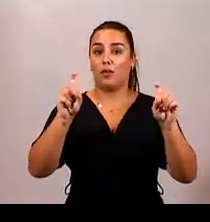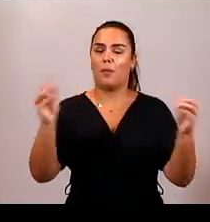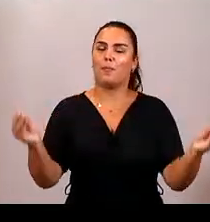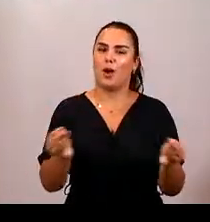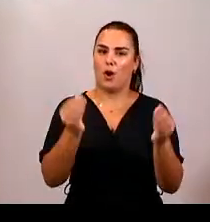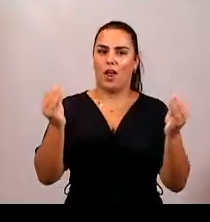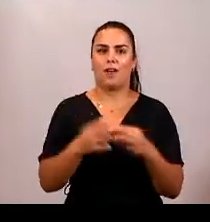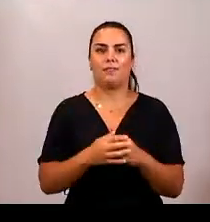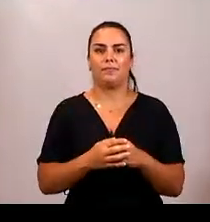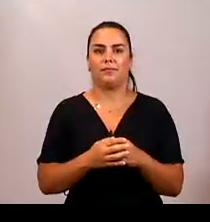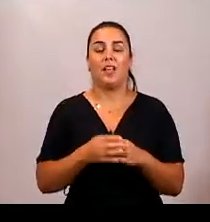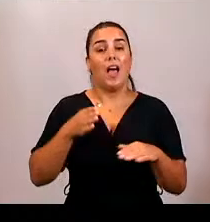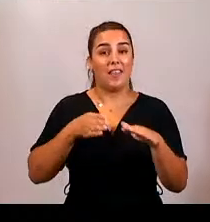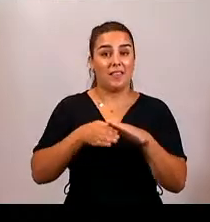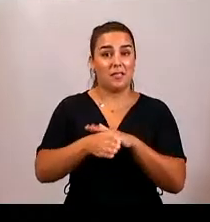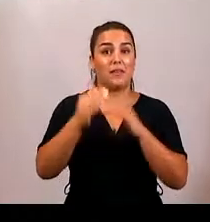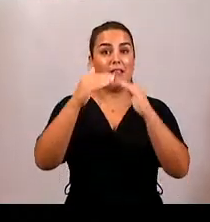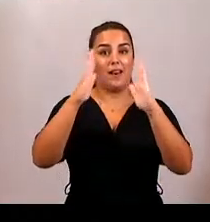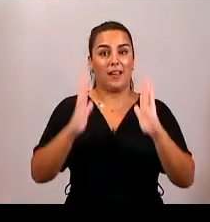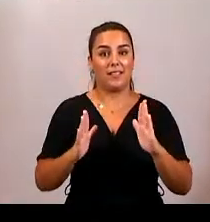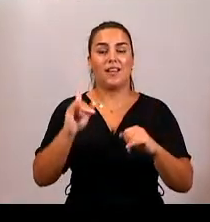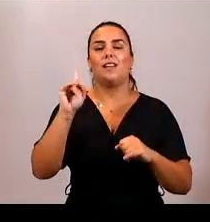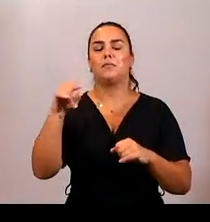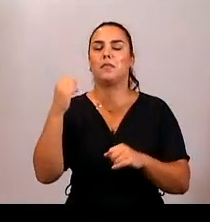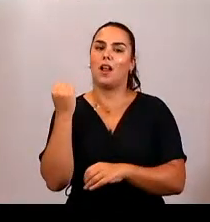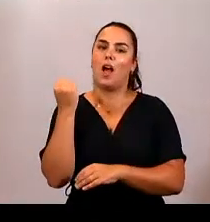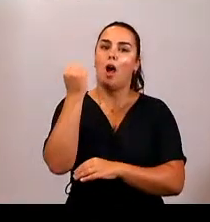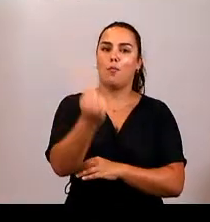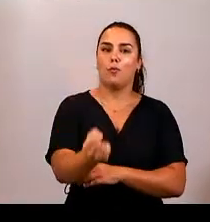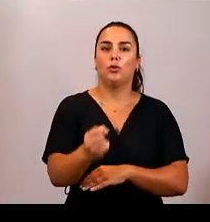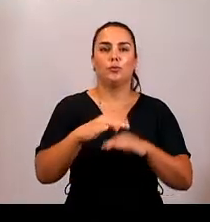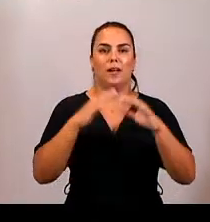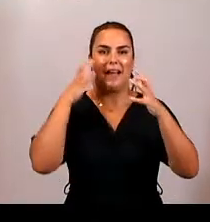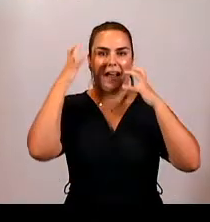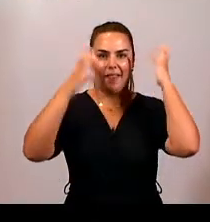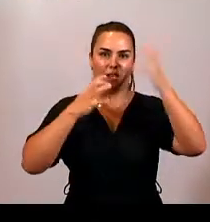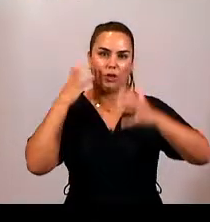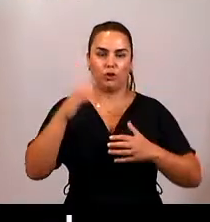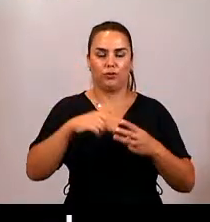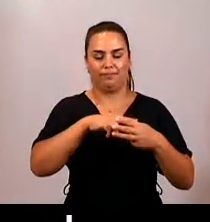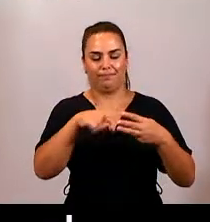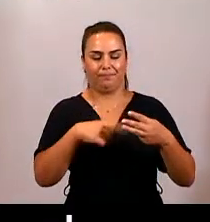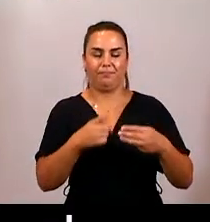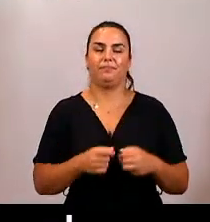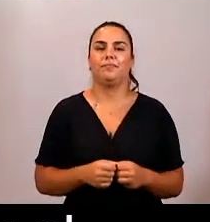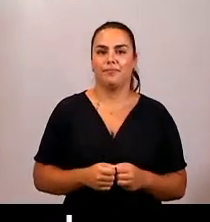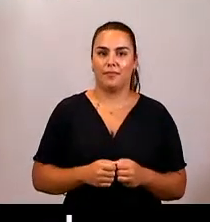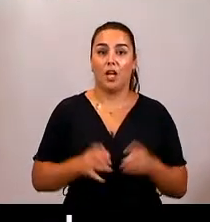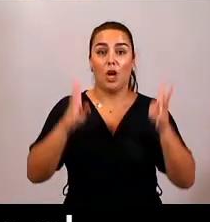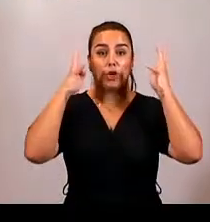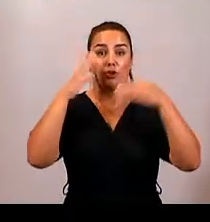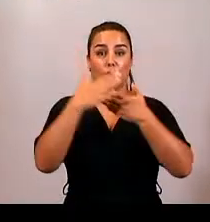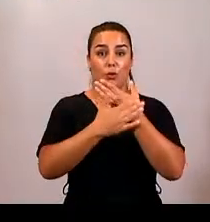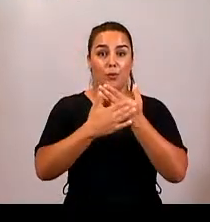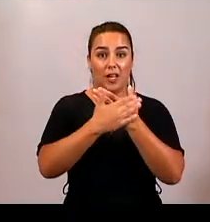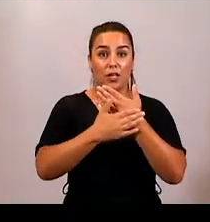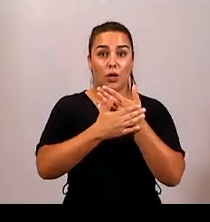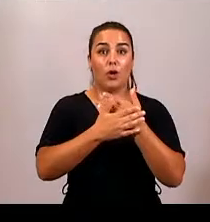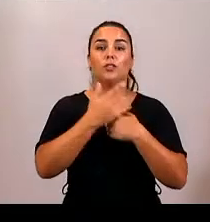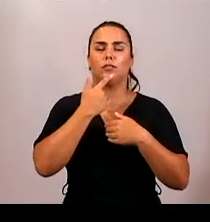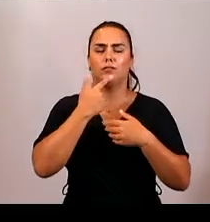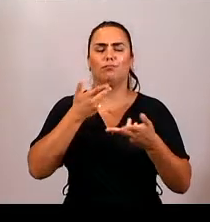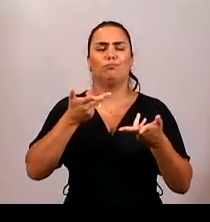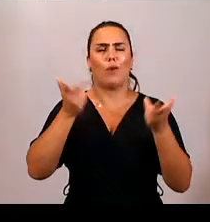la accesibilidad en la vivienda y el apoyo a nuestros ganaderos. El Consejo de Gobierno ha dado luz verde a